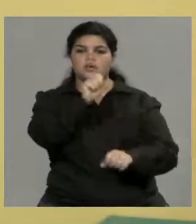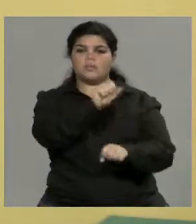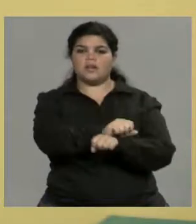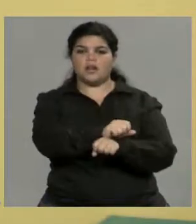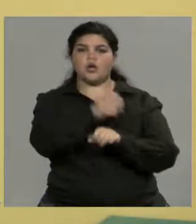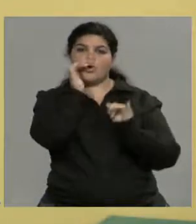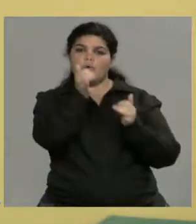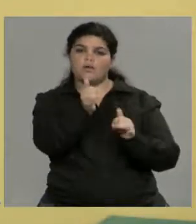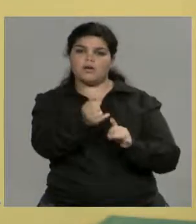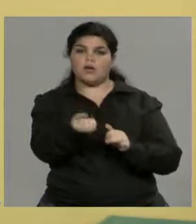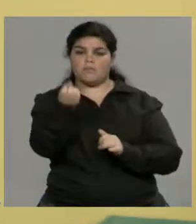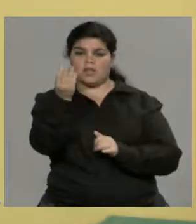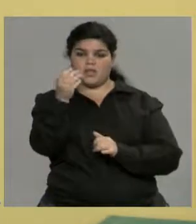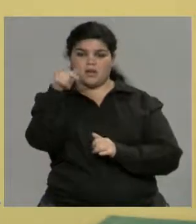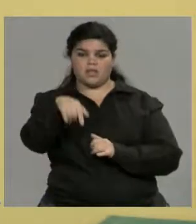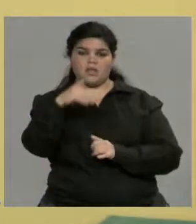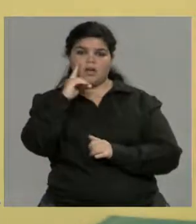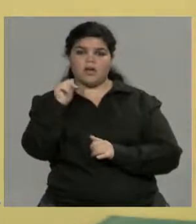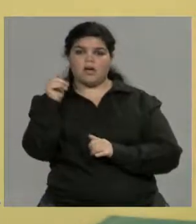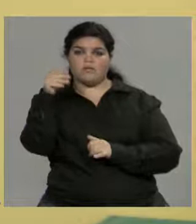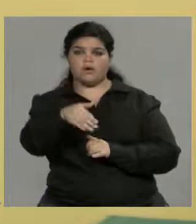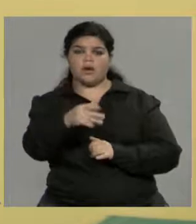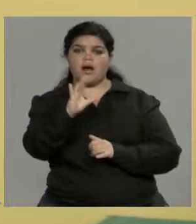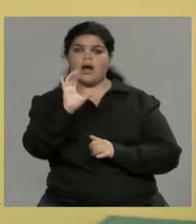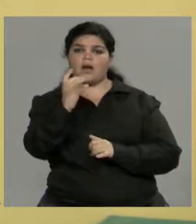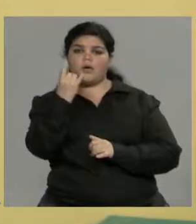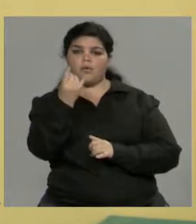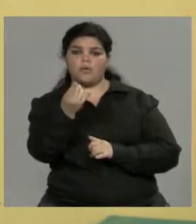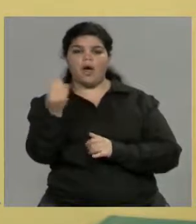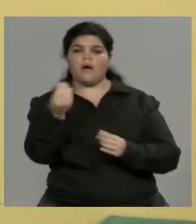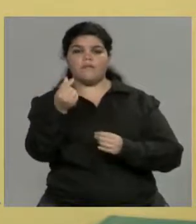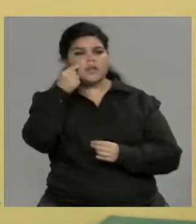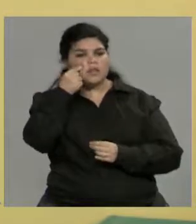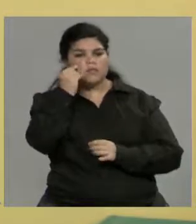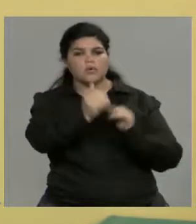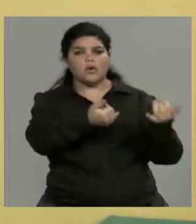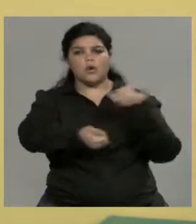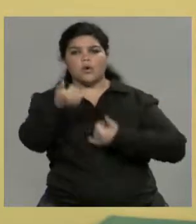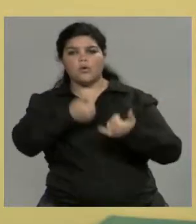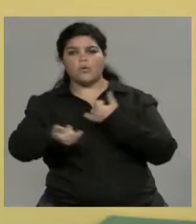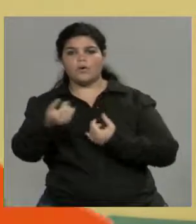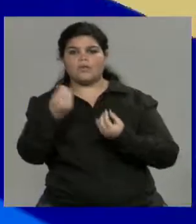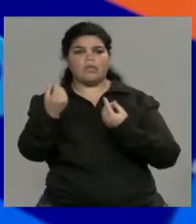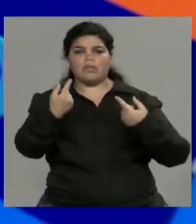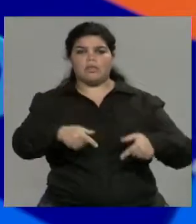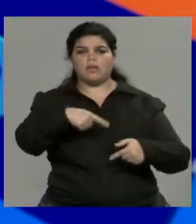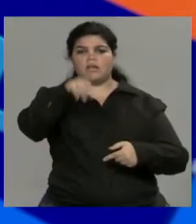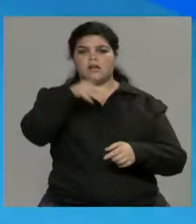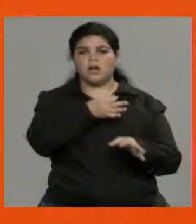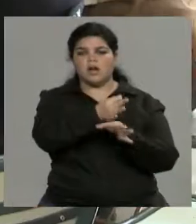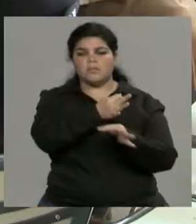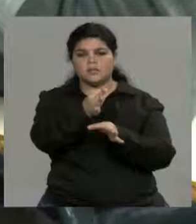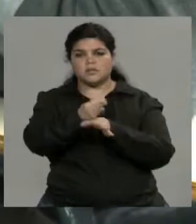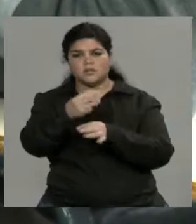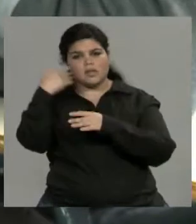estuvieron brindando también esta mañana. De allí estuvo Señal U tomando testimonio de qué es lo que estaba ocurriendo, de qué se tratan estas jornadas de capacitación y